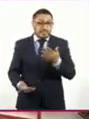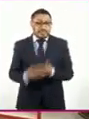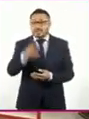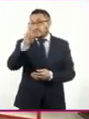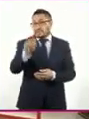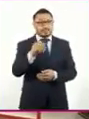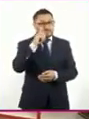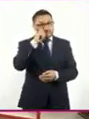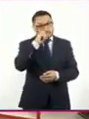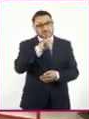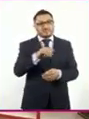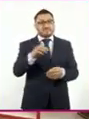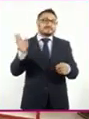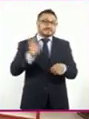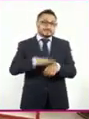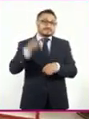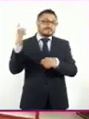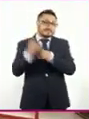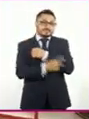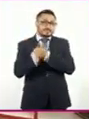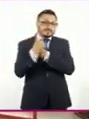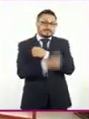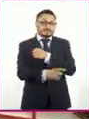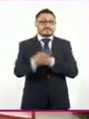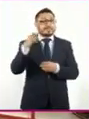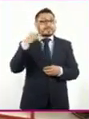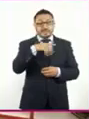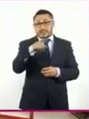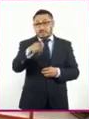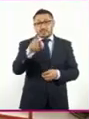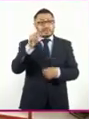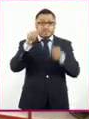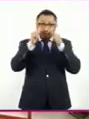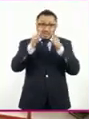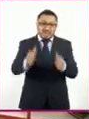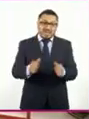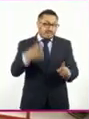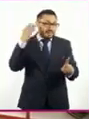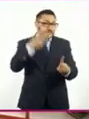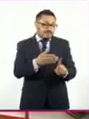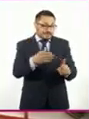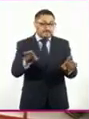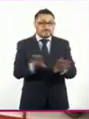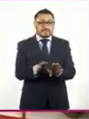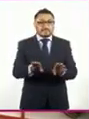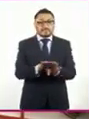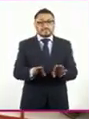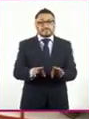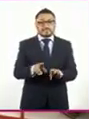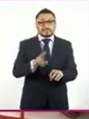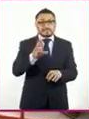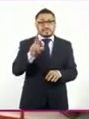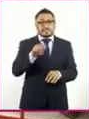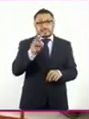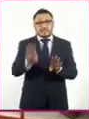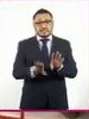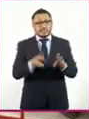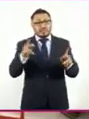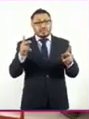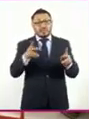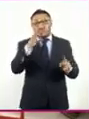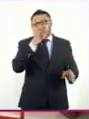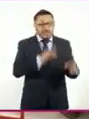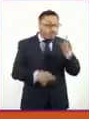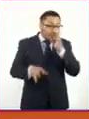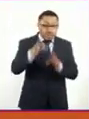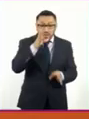empastar, sino que mi atención se centraría en que no quedaran imperfecciones en